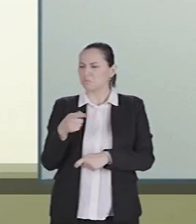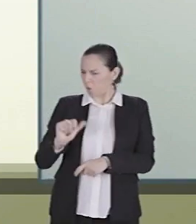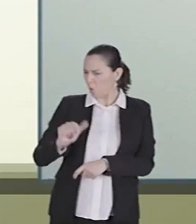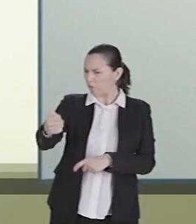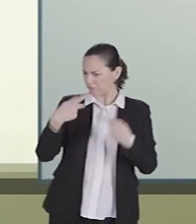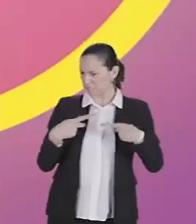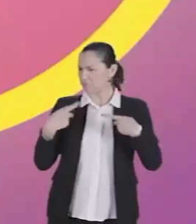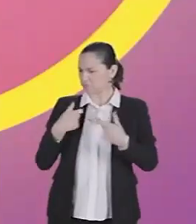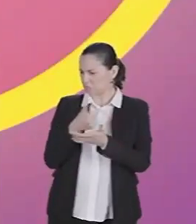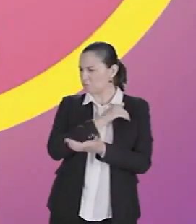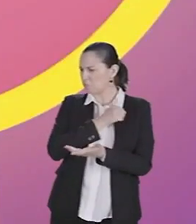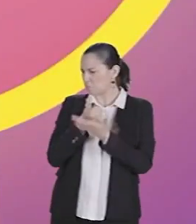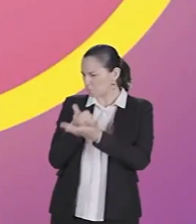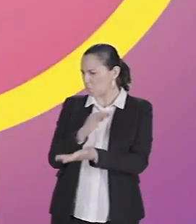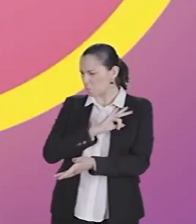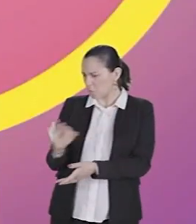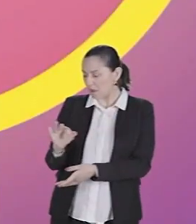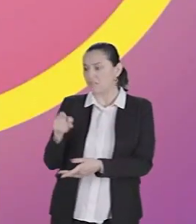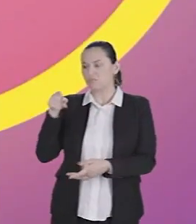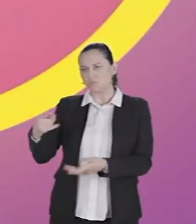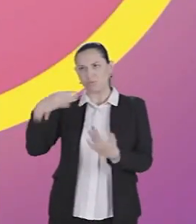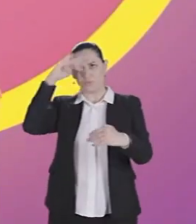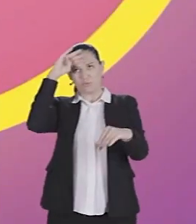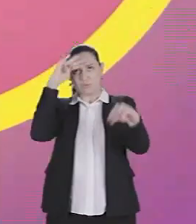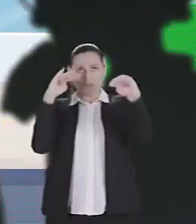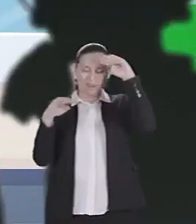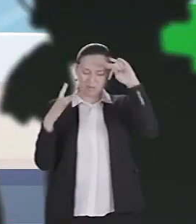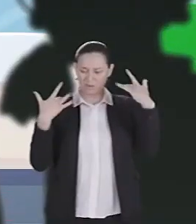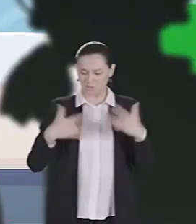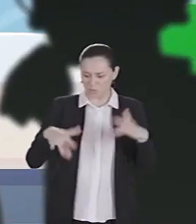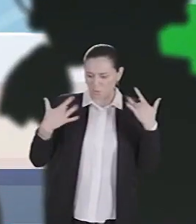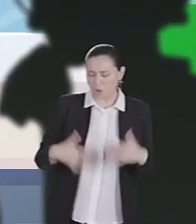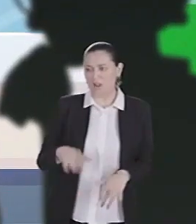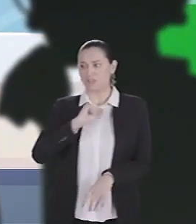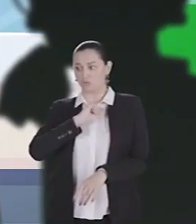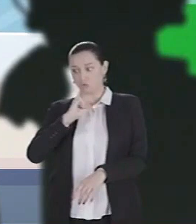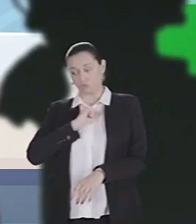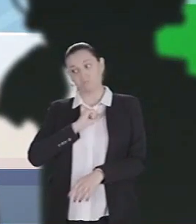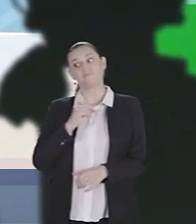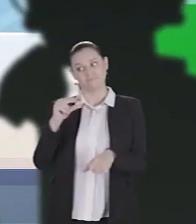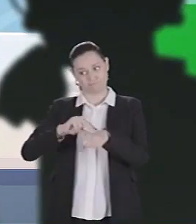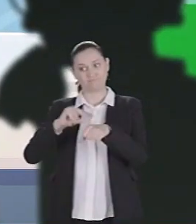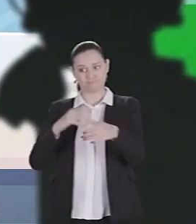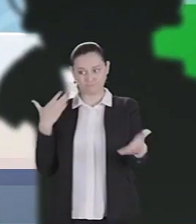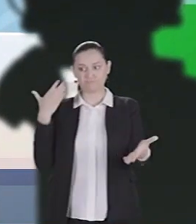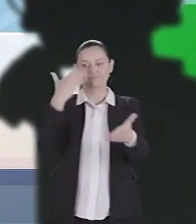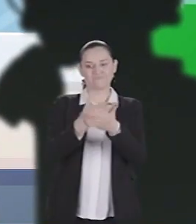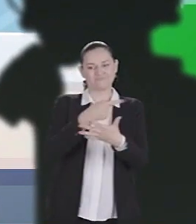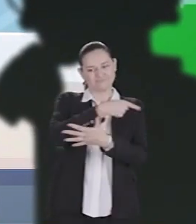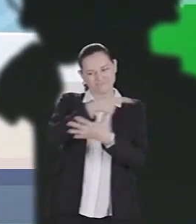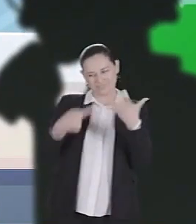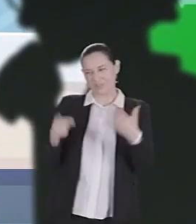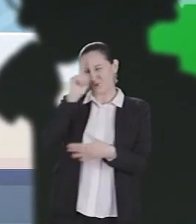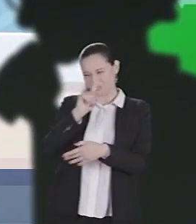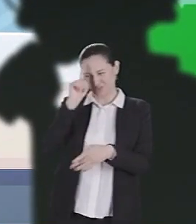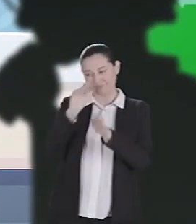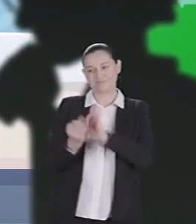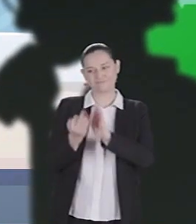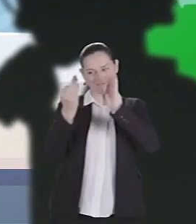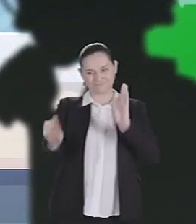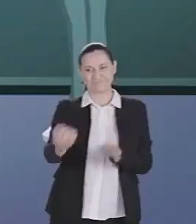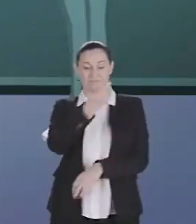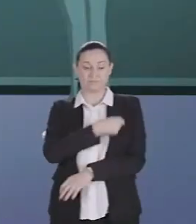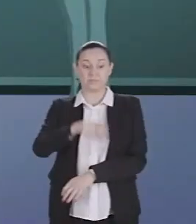que alguien te ayude. Si tienes fiebre, cuerpo cortado o tos seca, ve pronto al médico, aplicando mis consejos para una sana